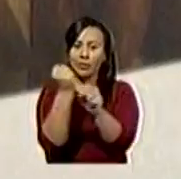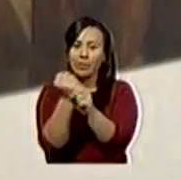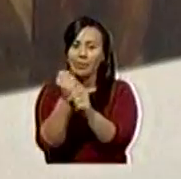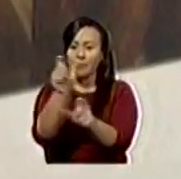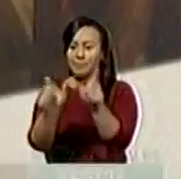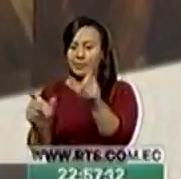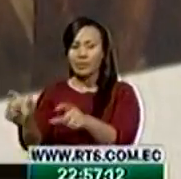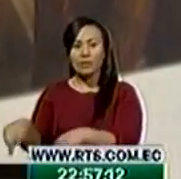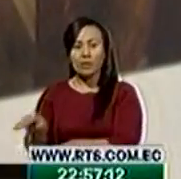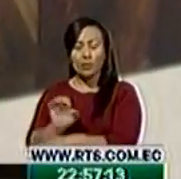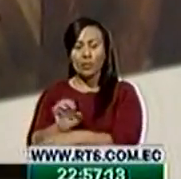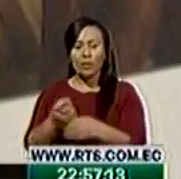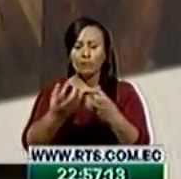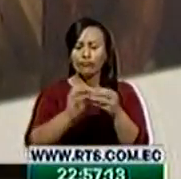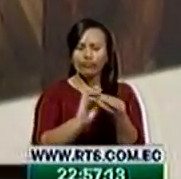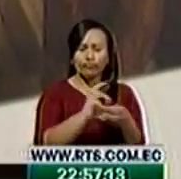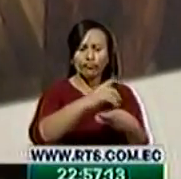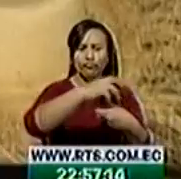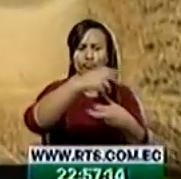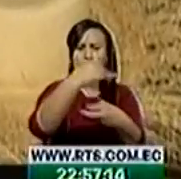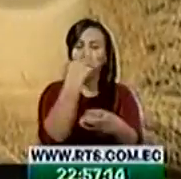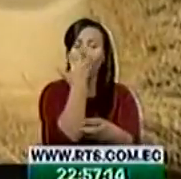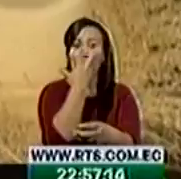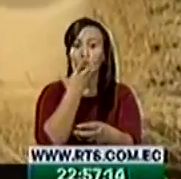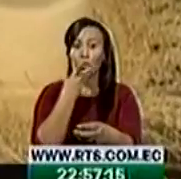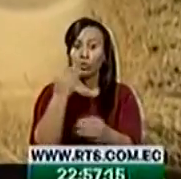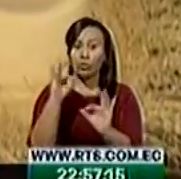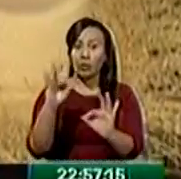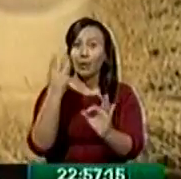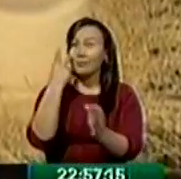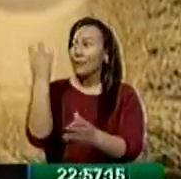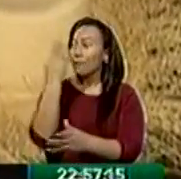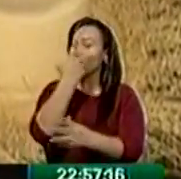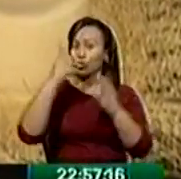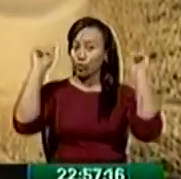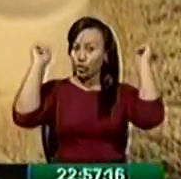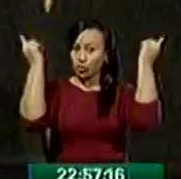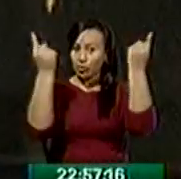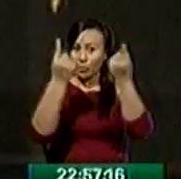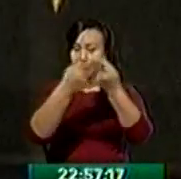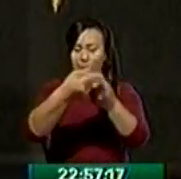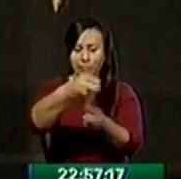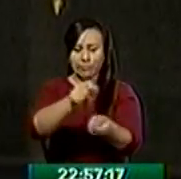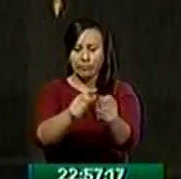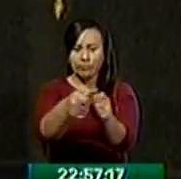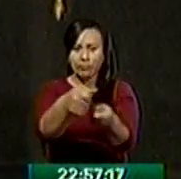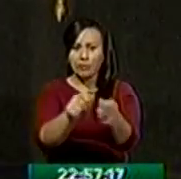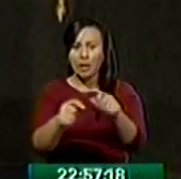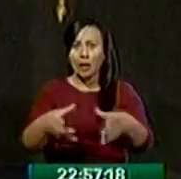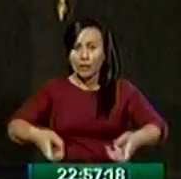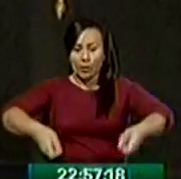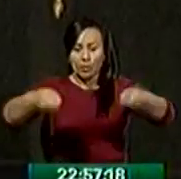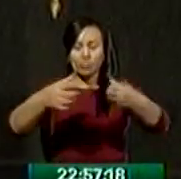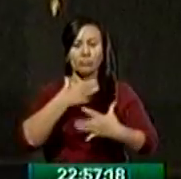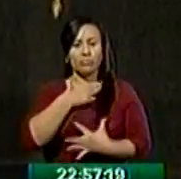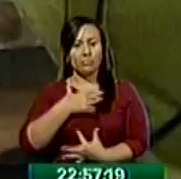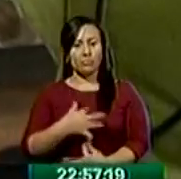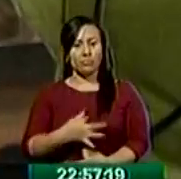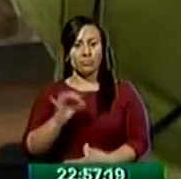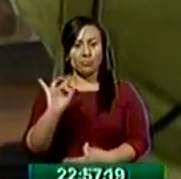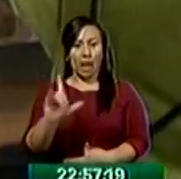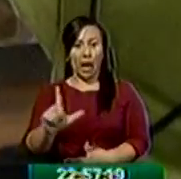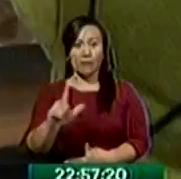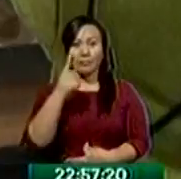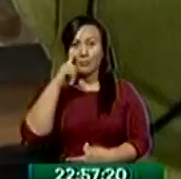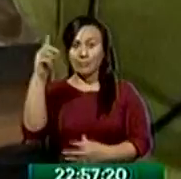artesanos ecuatorianos para crear obras de arte, como estos preciosos sombreros de paja toquilla, joyas de filigrama y macana,